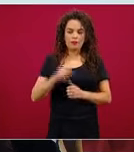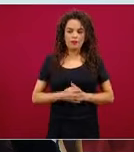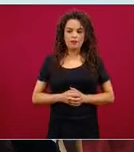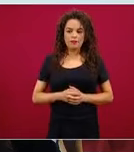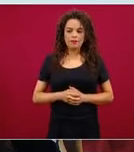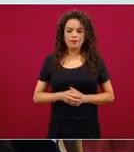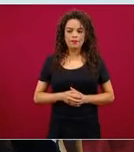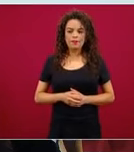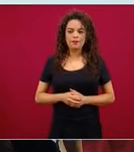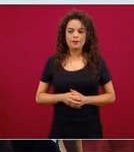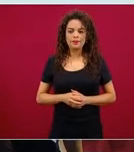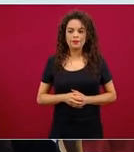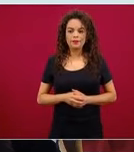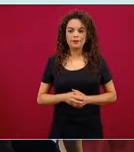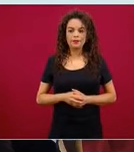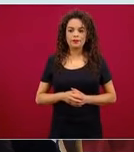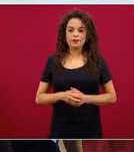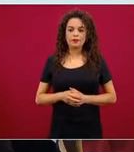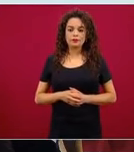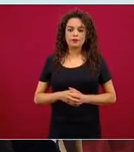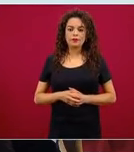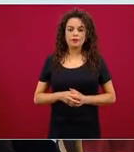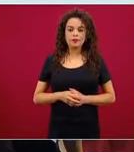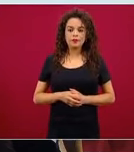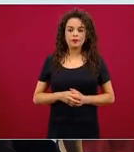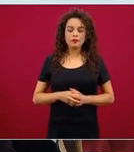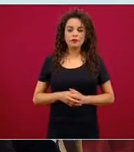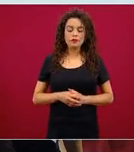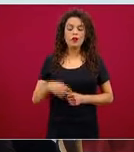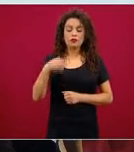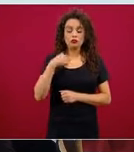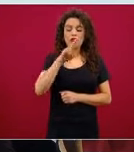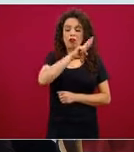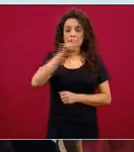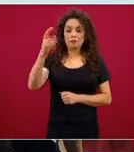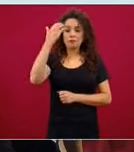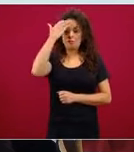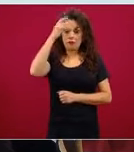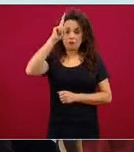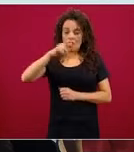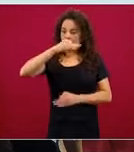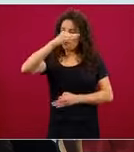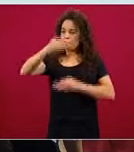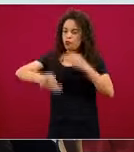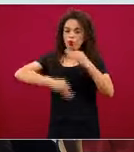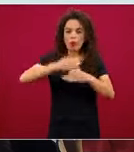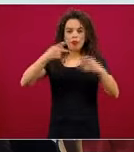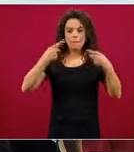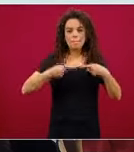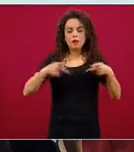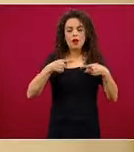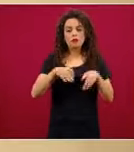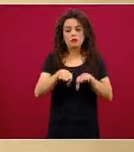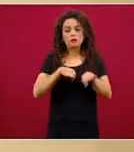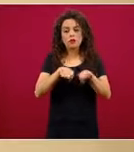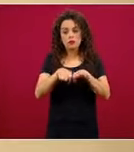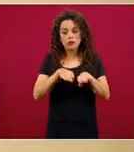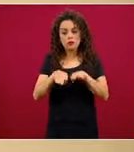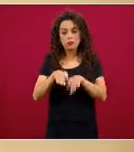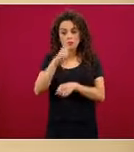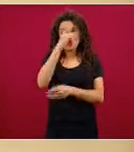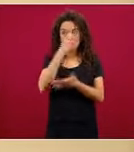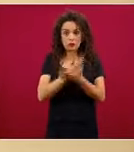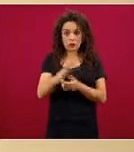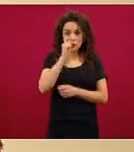No me queda más que reconocer hoy en día a todo el personal que trabaja no solo en la parte de los centros